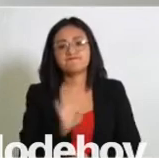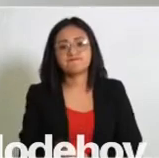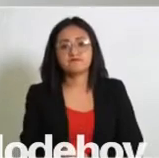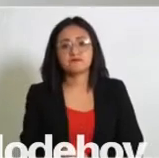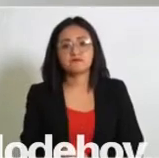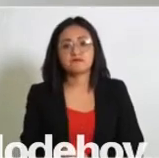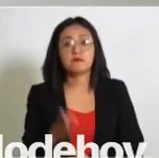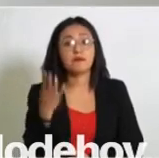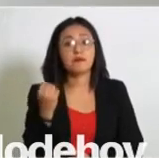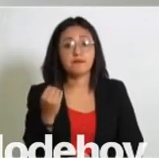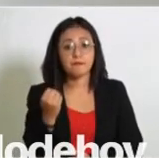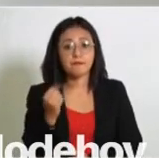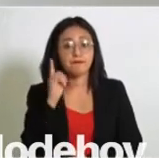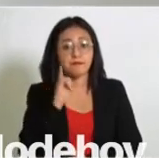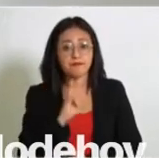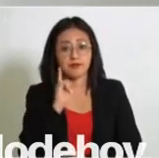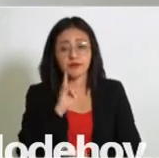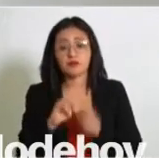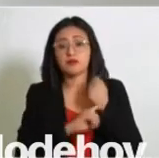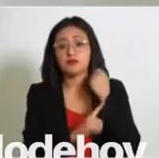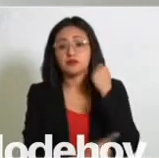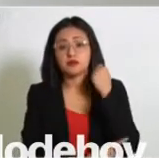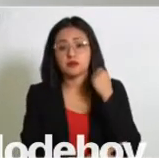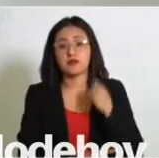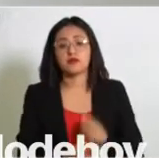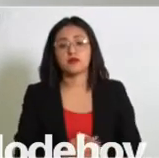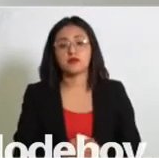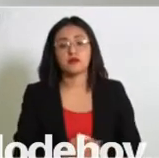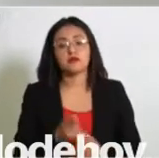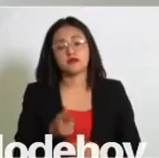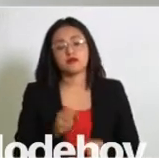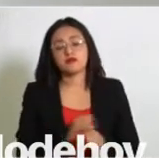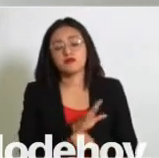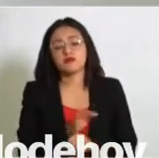han fallecido 9 mujeres